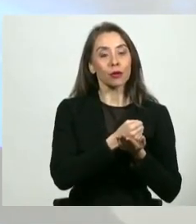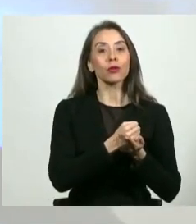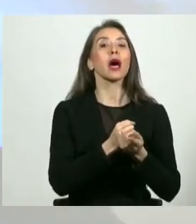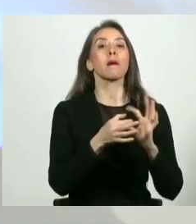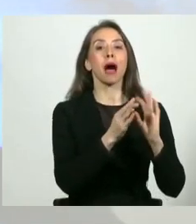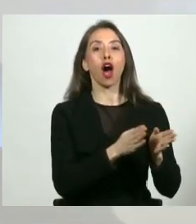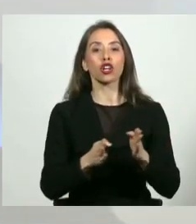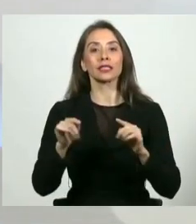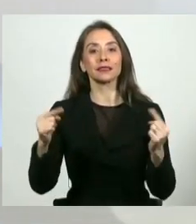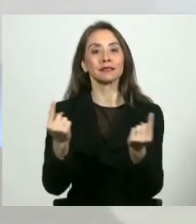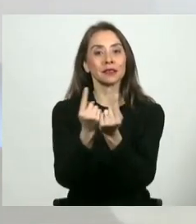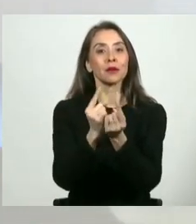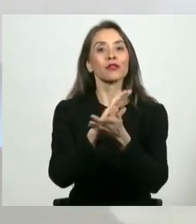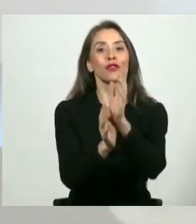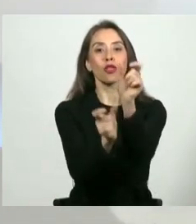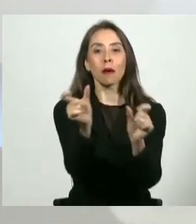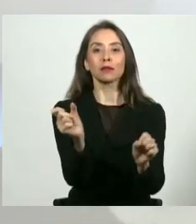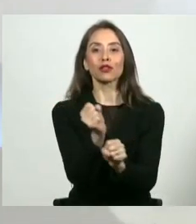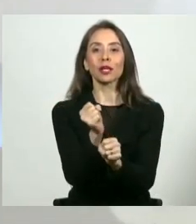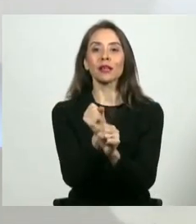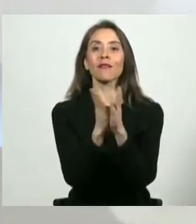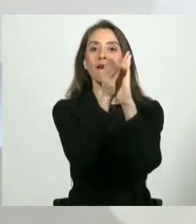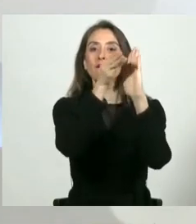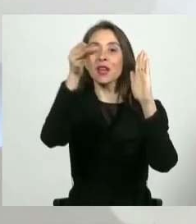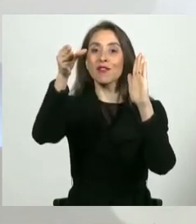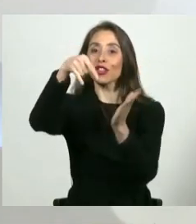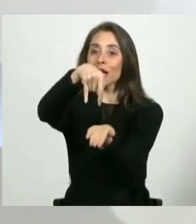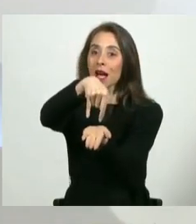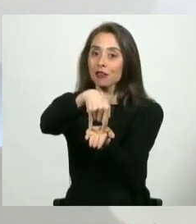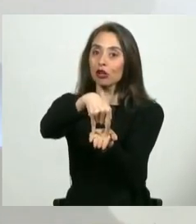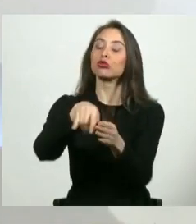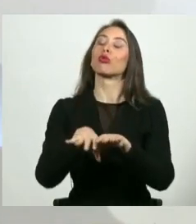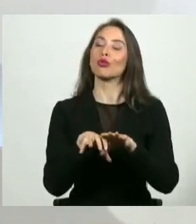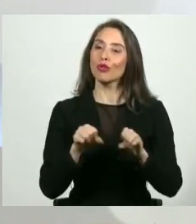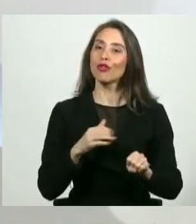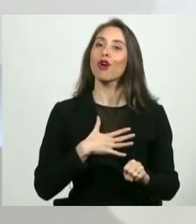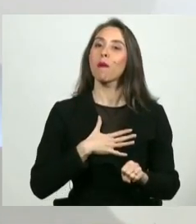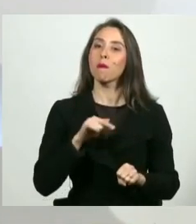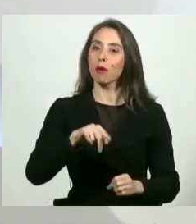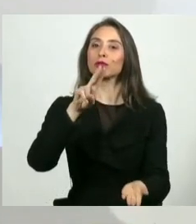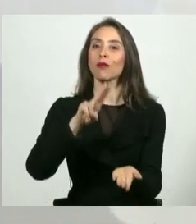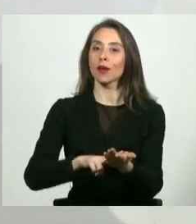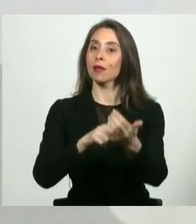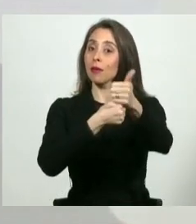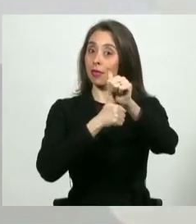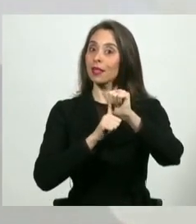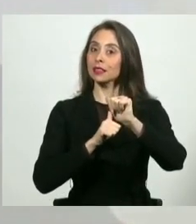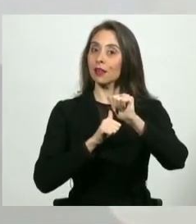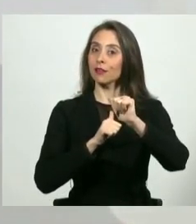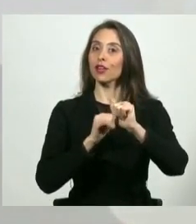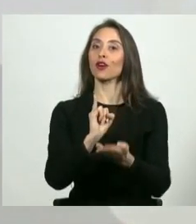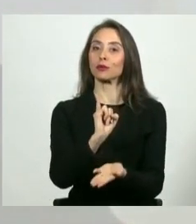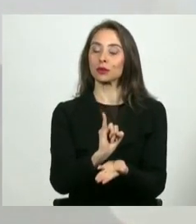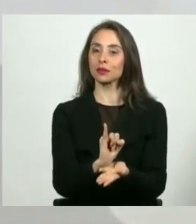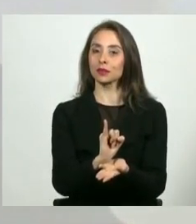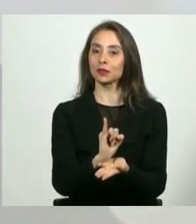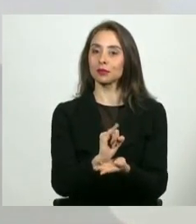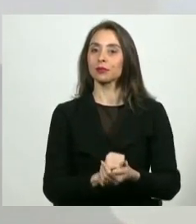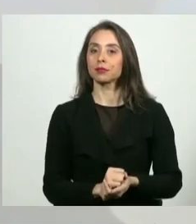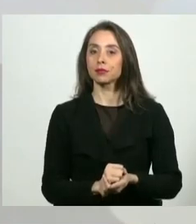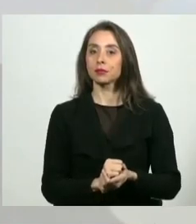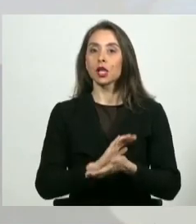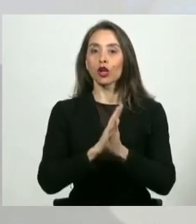actividad y a todo el personal de la Biblioteca del Congreso por su compromiso con este verdadero desafío institucional.